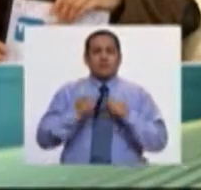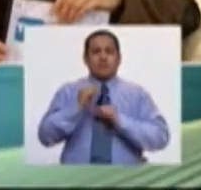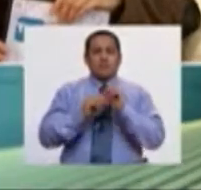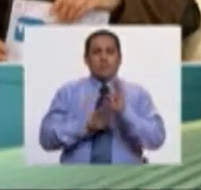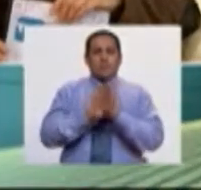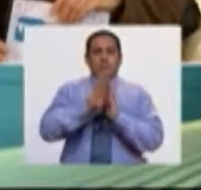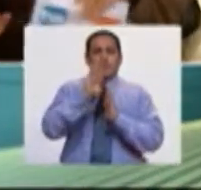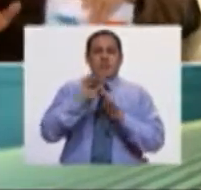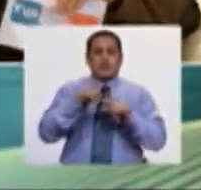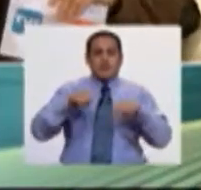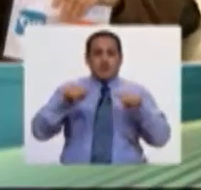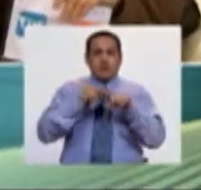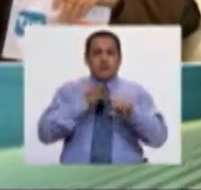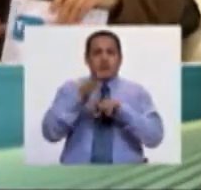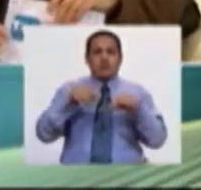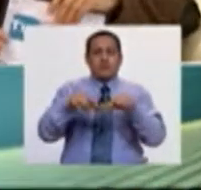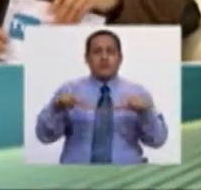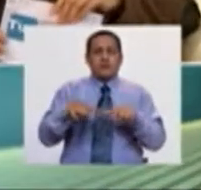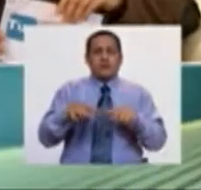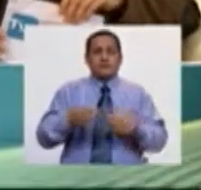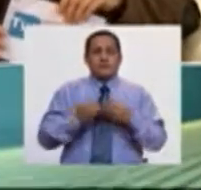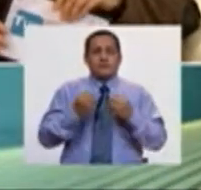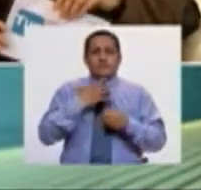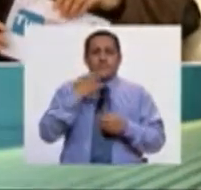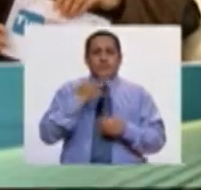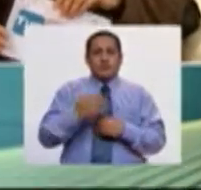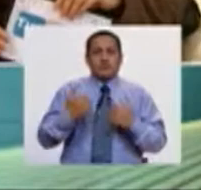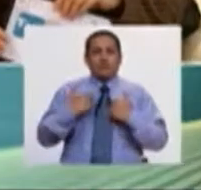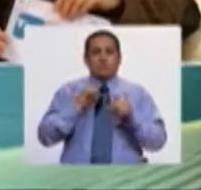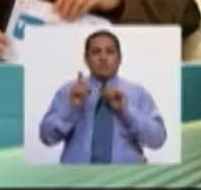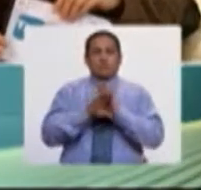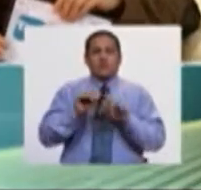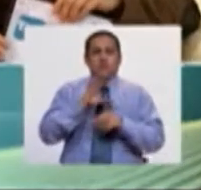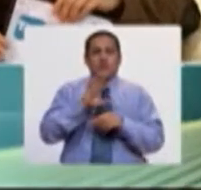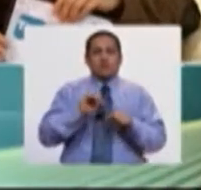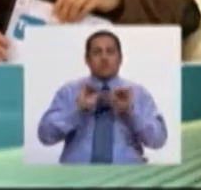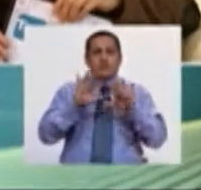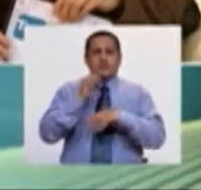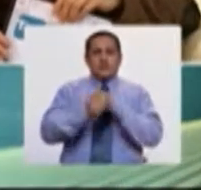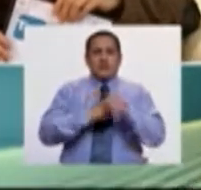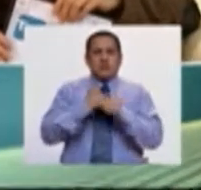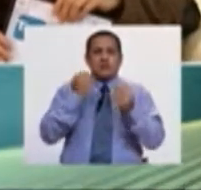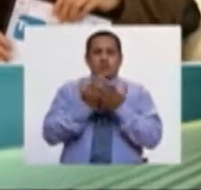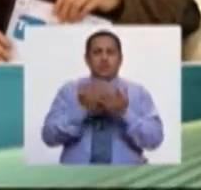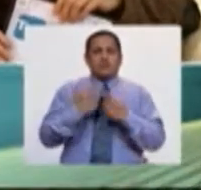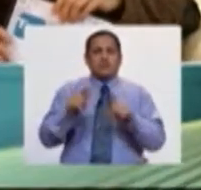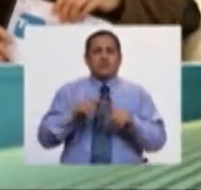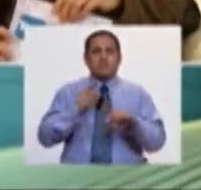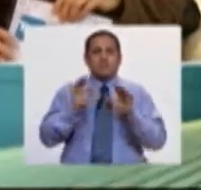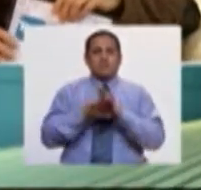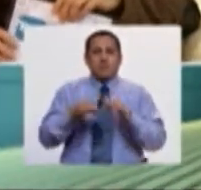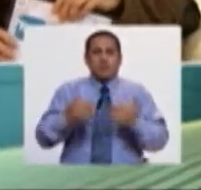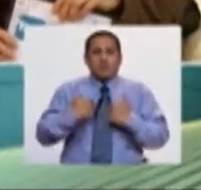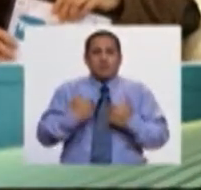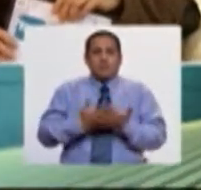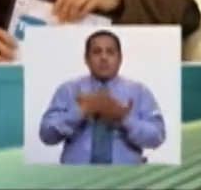ir ascendiendo. ¿Y ellos acuden a estas zonas de emergencia? Ellos acuden porque lógicamente entenderás que en 5 o 10 años la formación es diferente. Claro. O sea, han